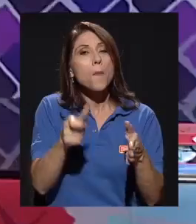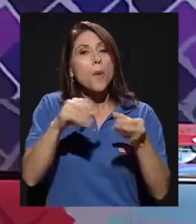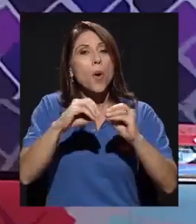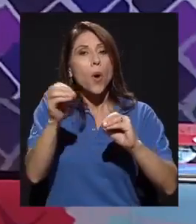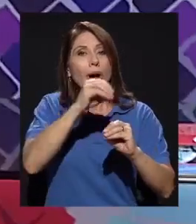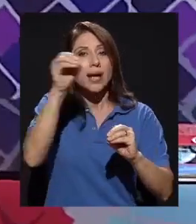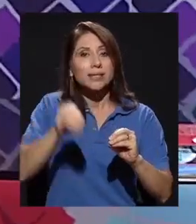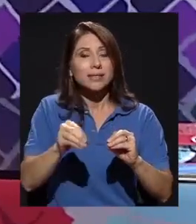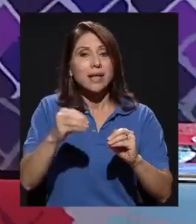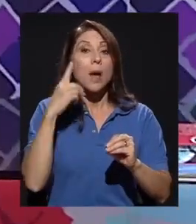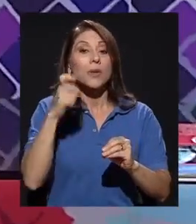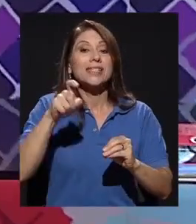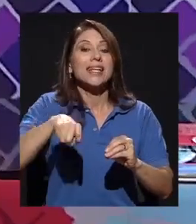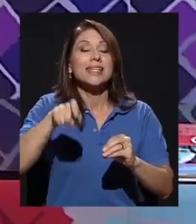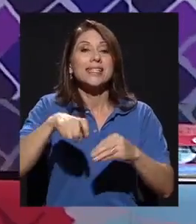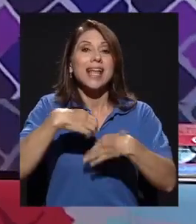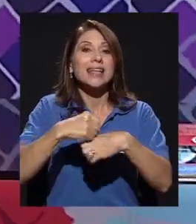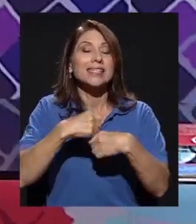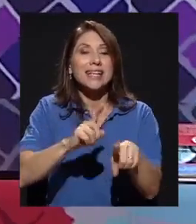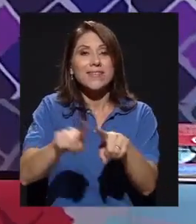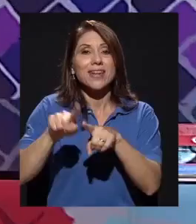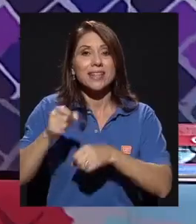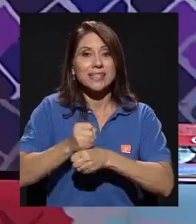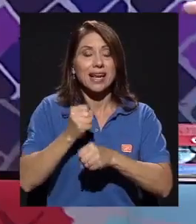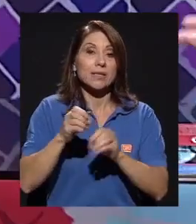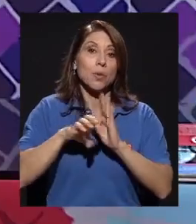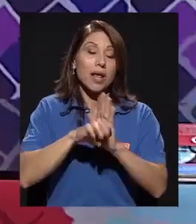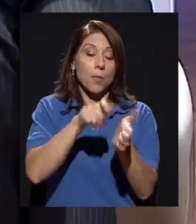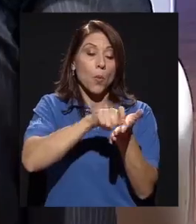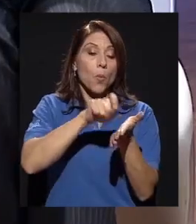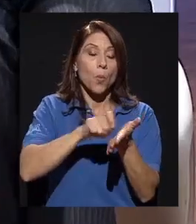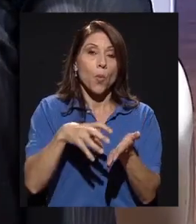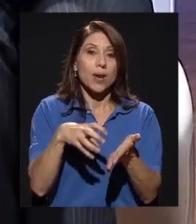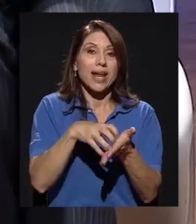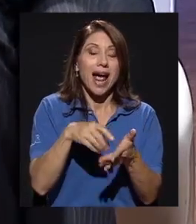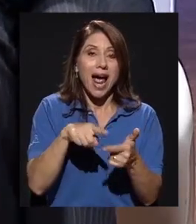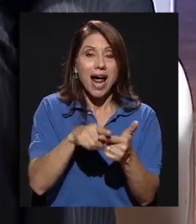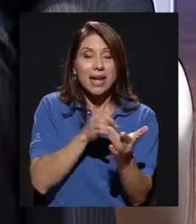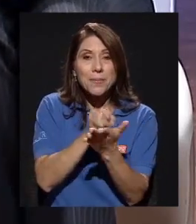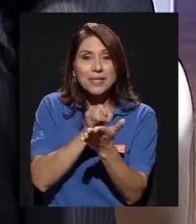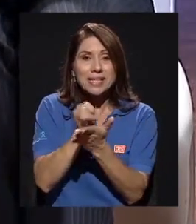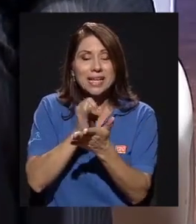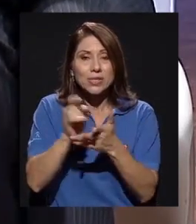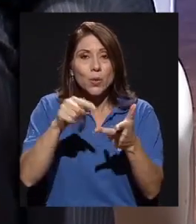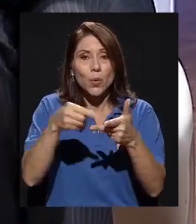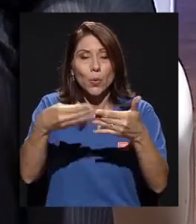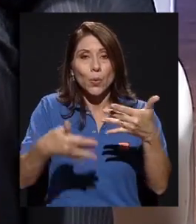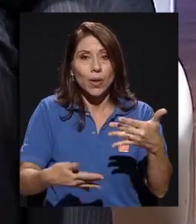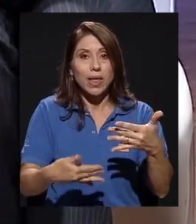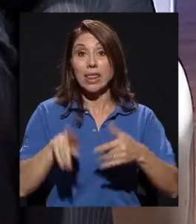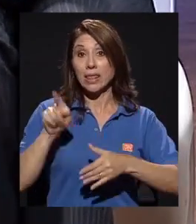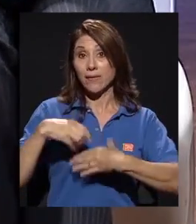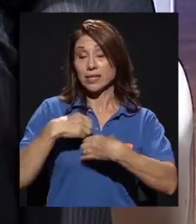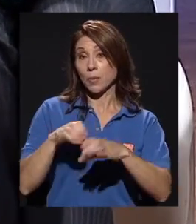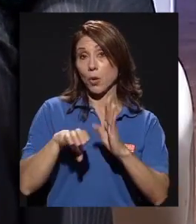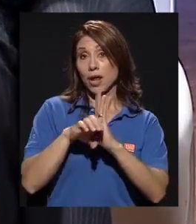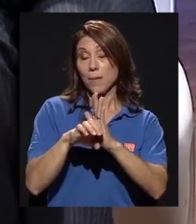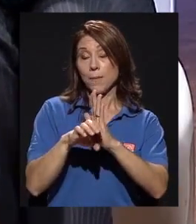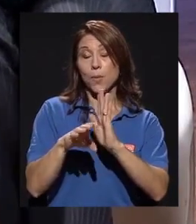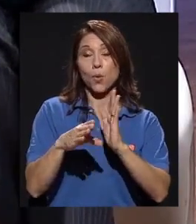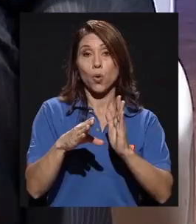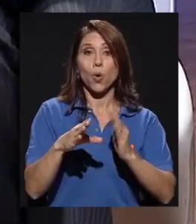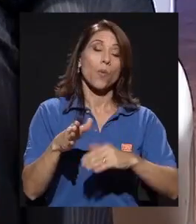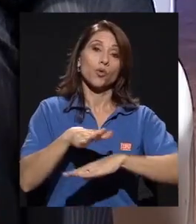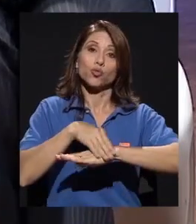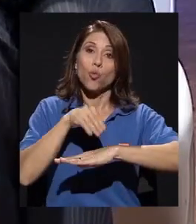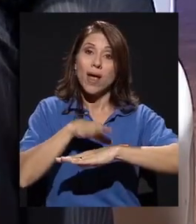entre ellas publicar escribir hacer investigación habrá que hacer acciones afirmativas como las hacen países como Suecia Alemania en